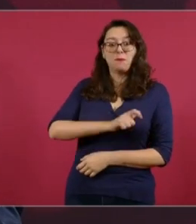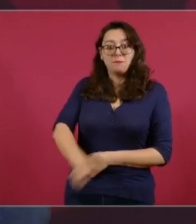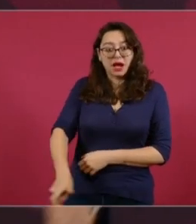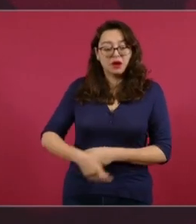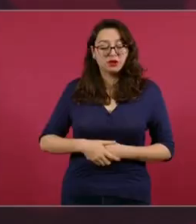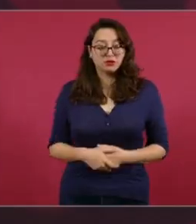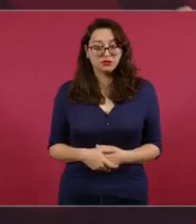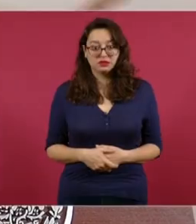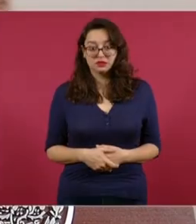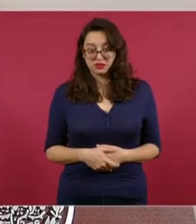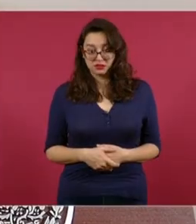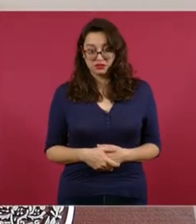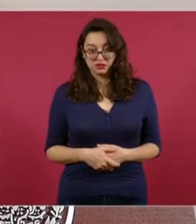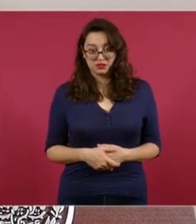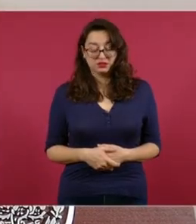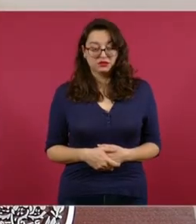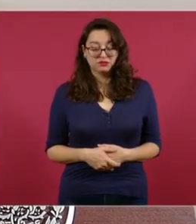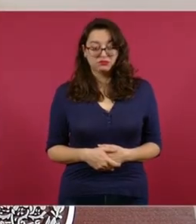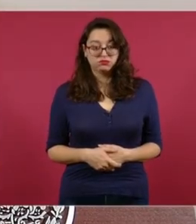Son